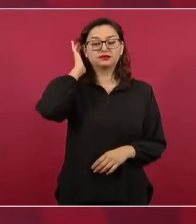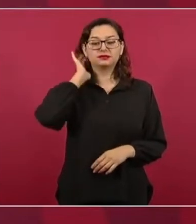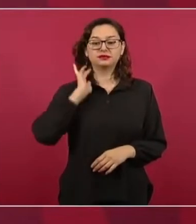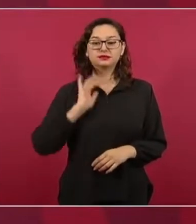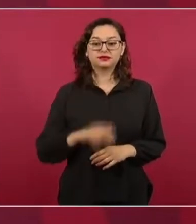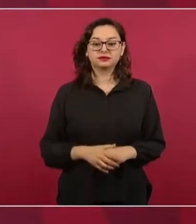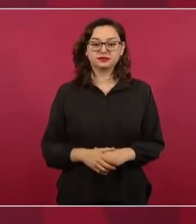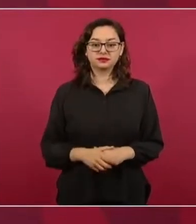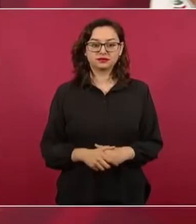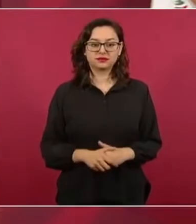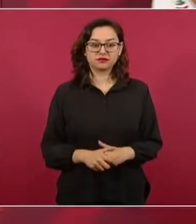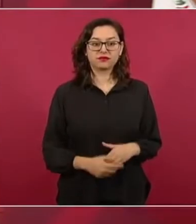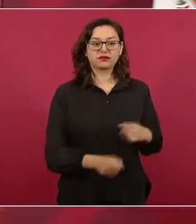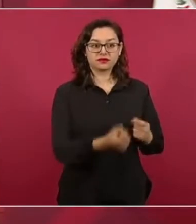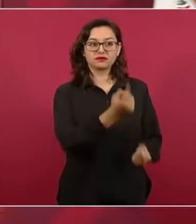sí representan